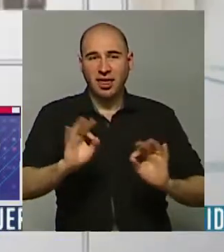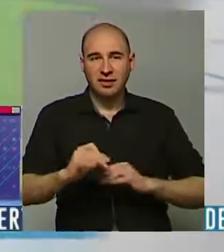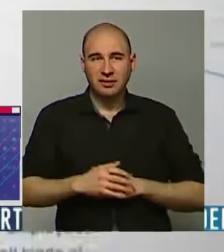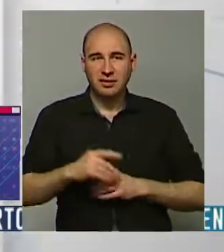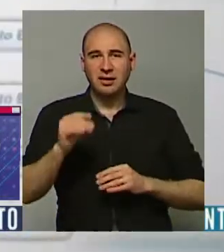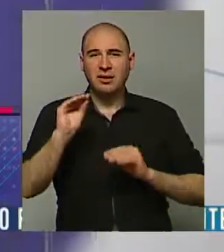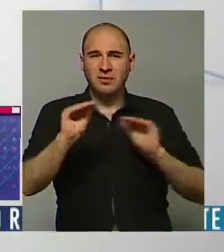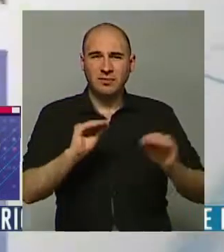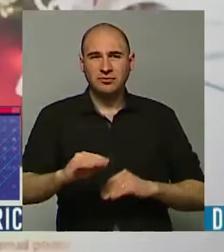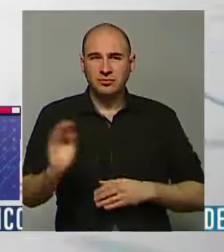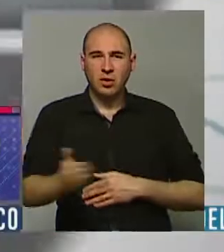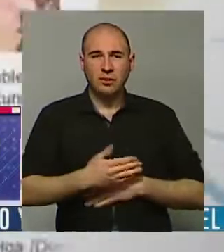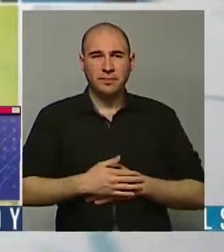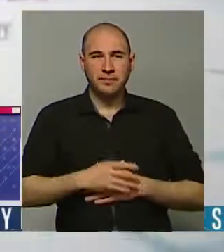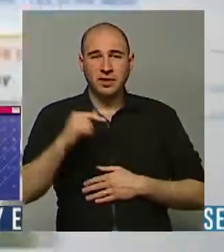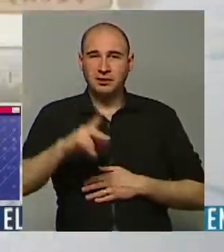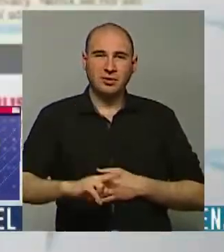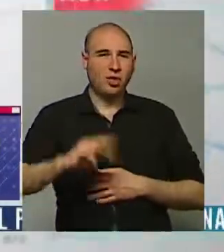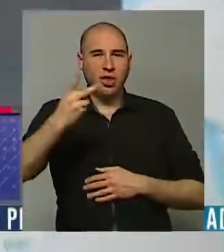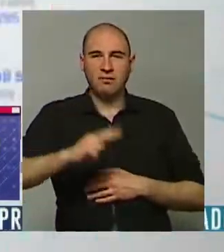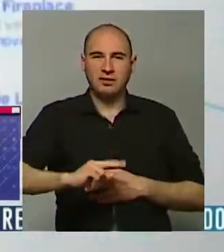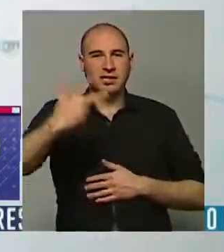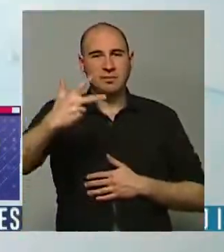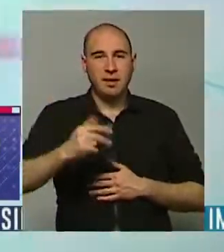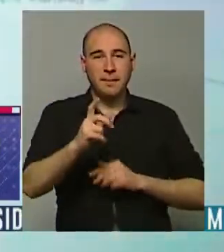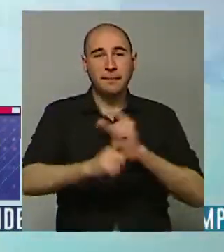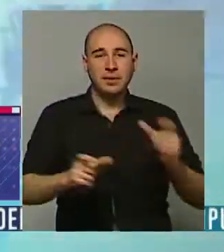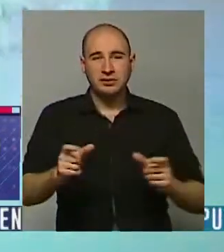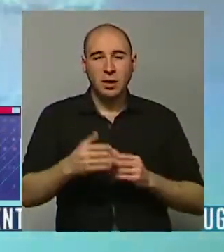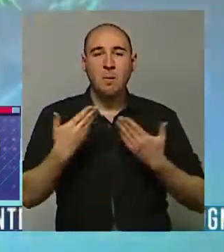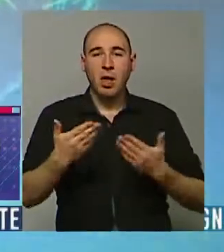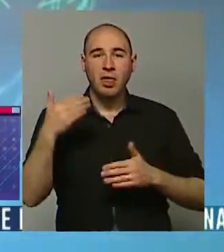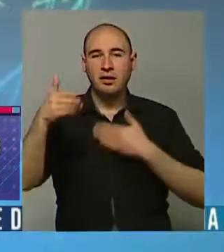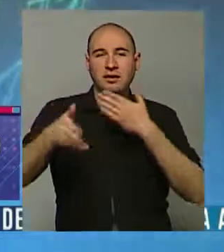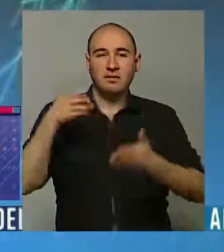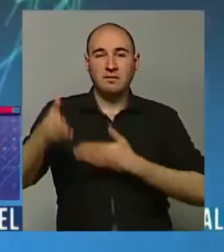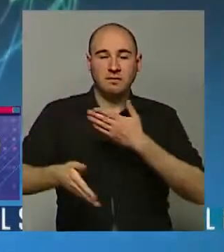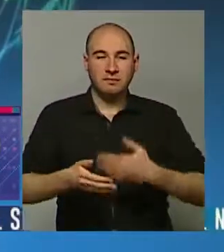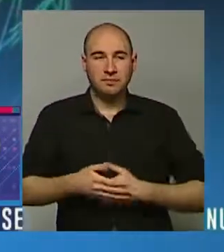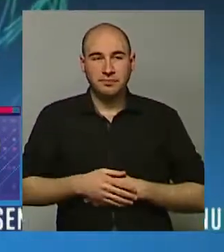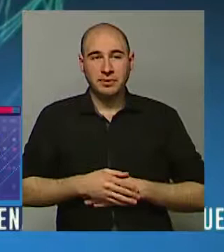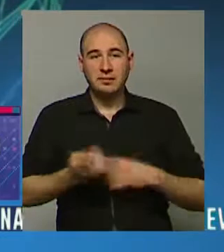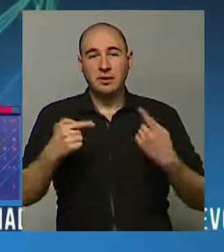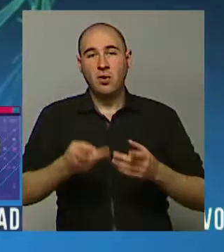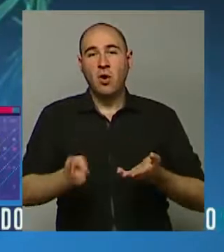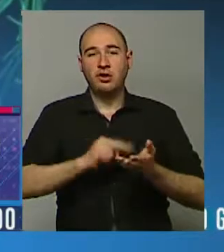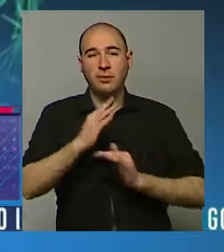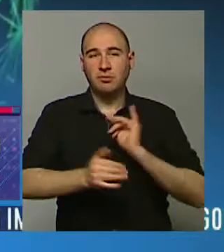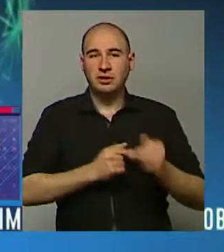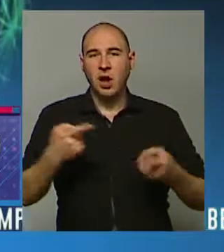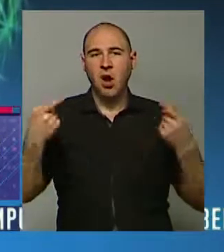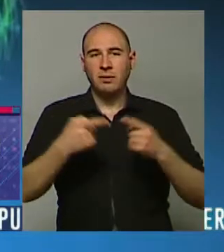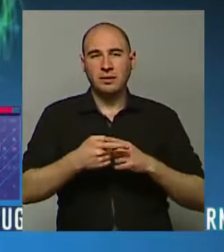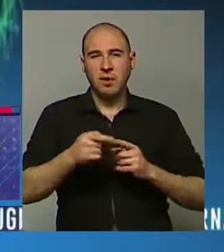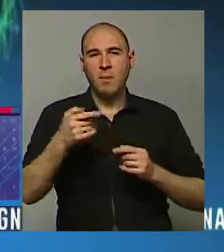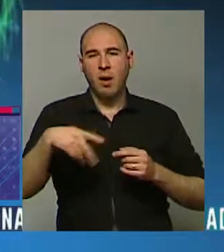poner todo. Entonces, eso duplicó, triplicó la gente que se pudo volcar al lugar. Pero repito, o sea, la idea no estaba pensada para